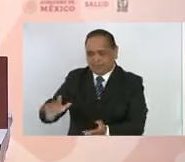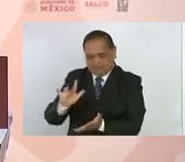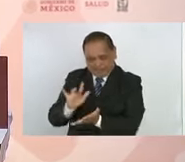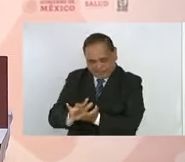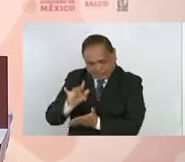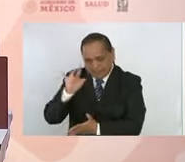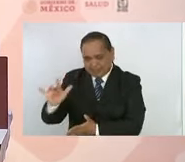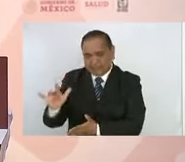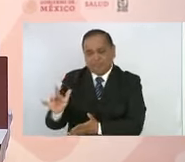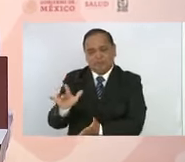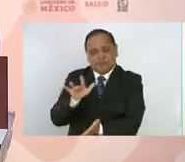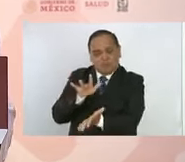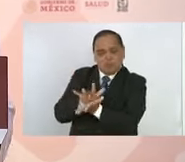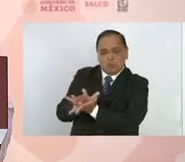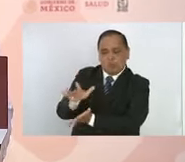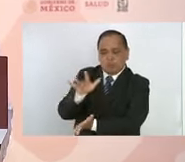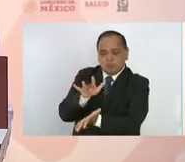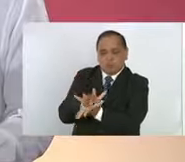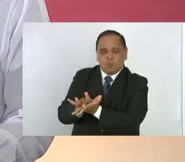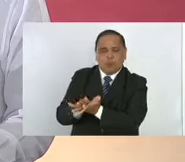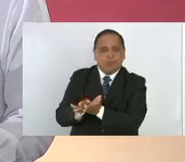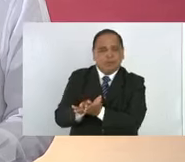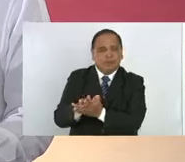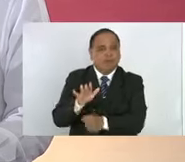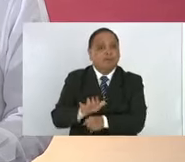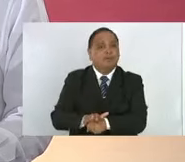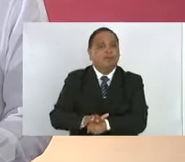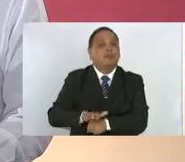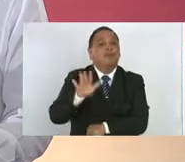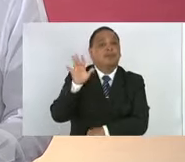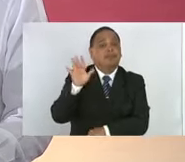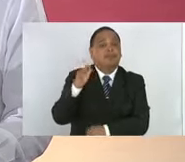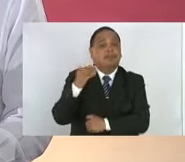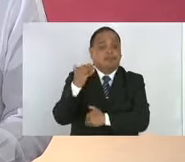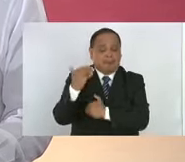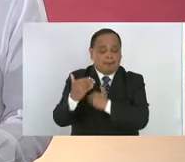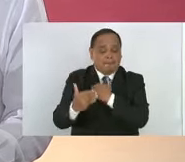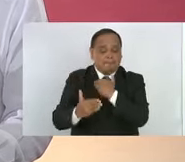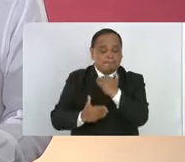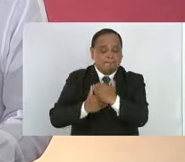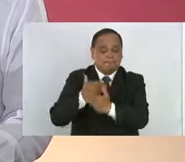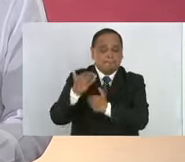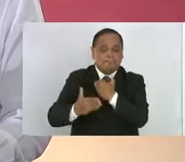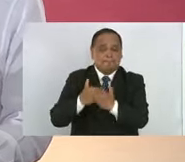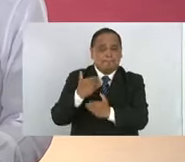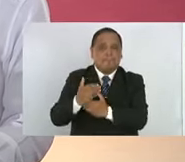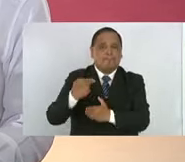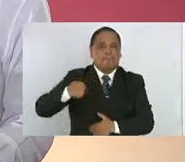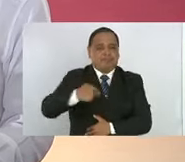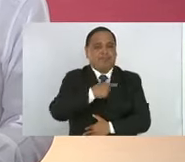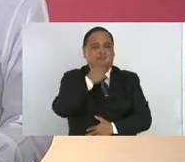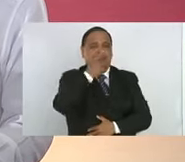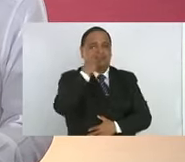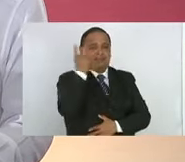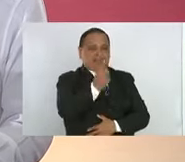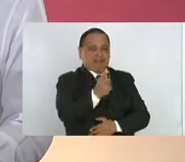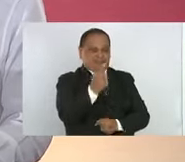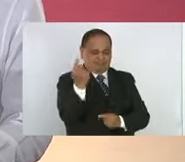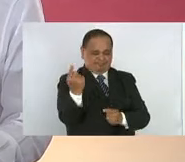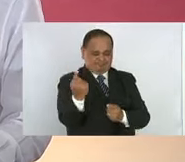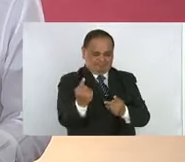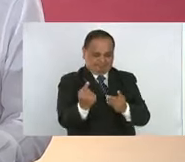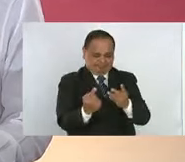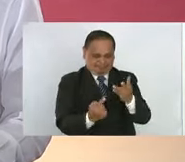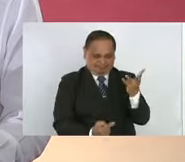apoyo. Y vamos a continuar demandando que